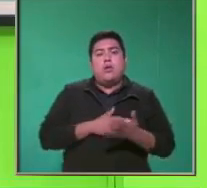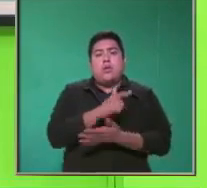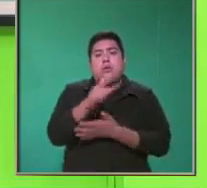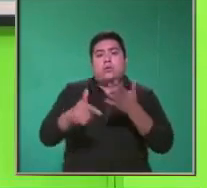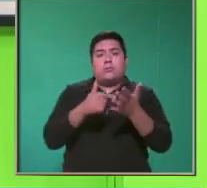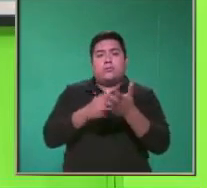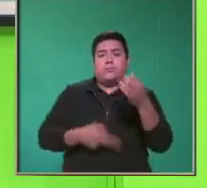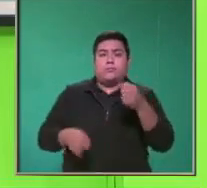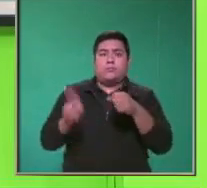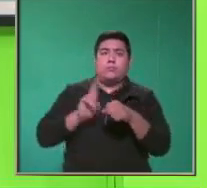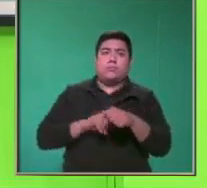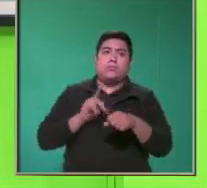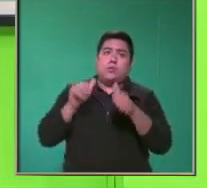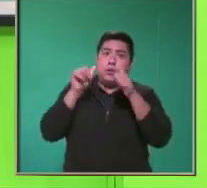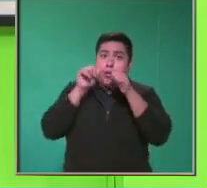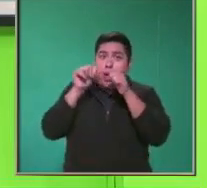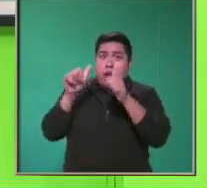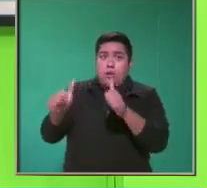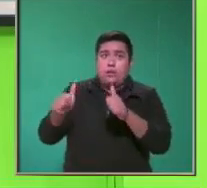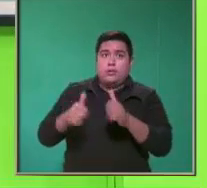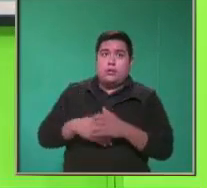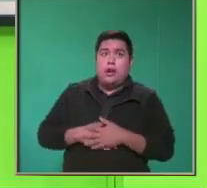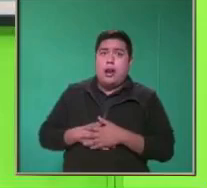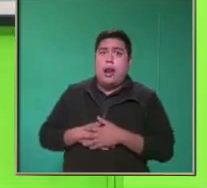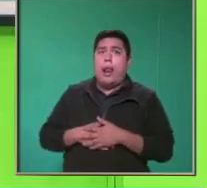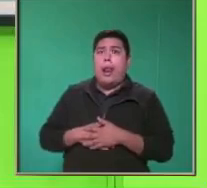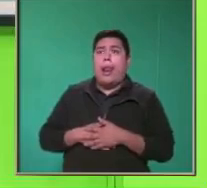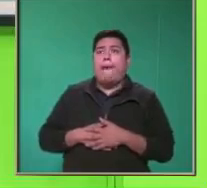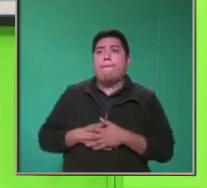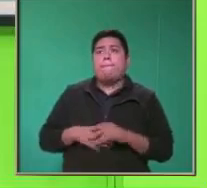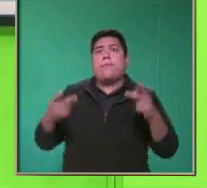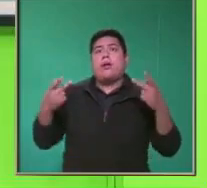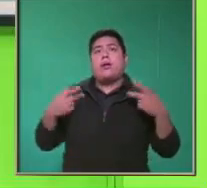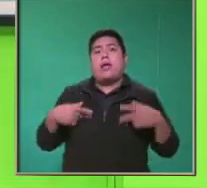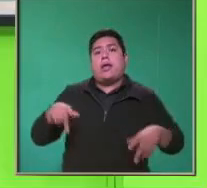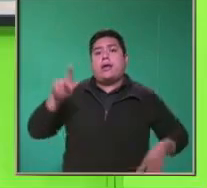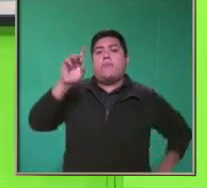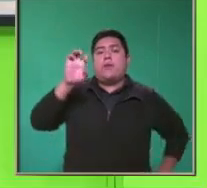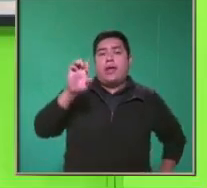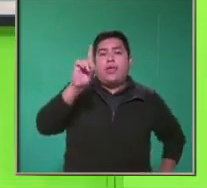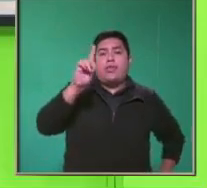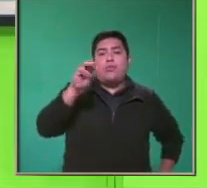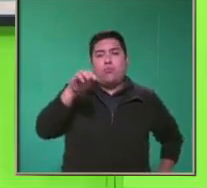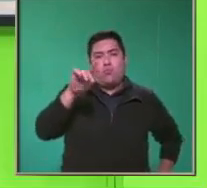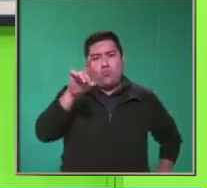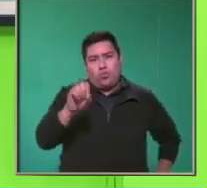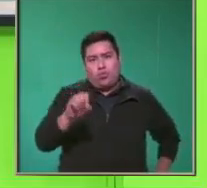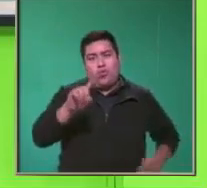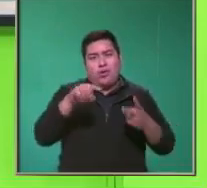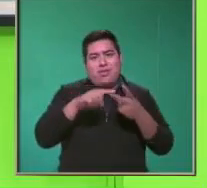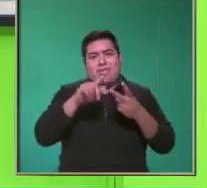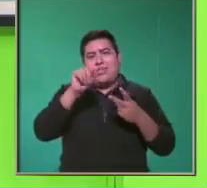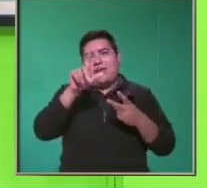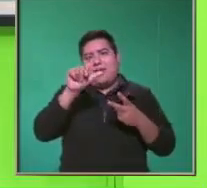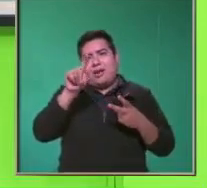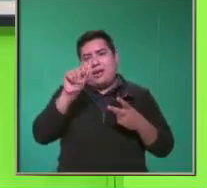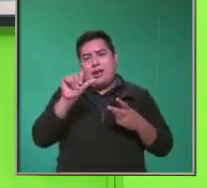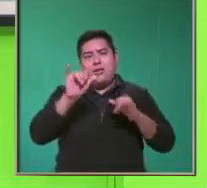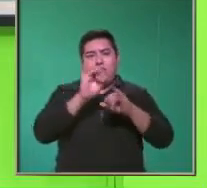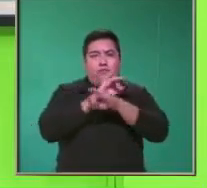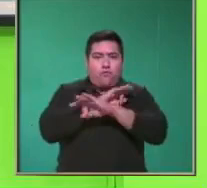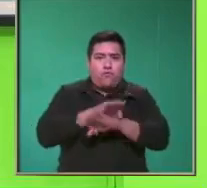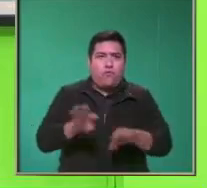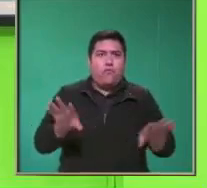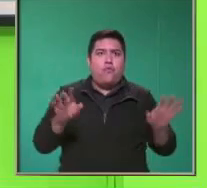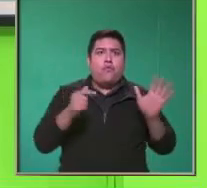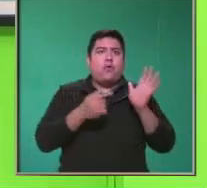Pon atención en la parte en la que los narradores, que ya conoces, a Edmundo y a Tlali, nos van a dar información al respecto